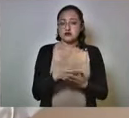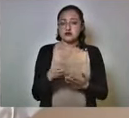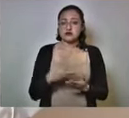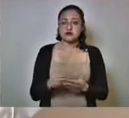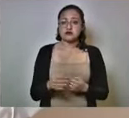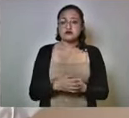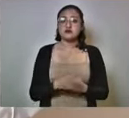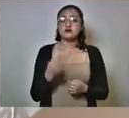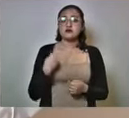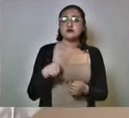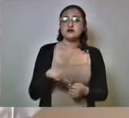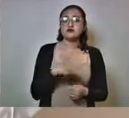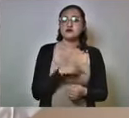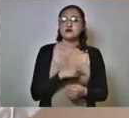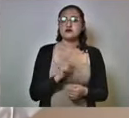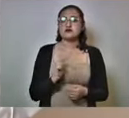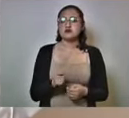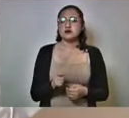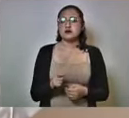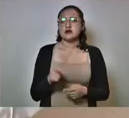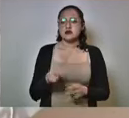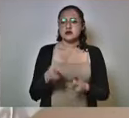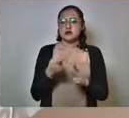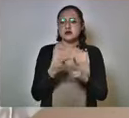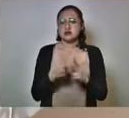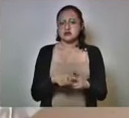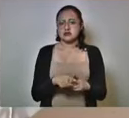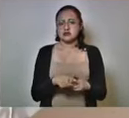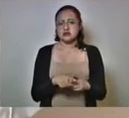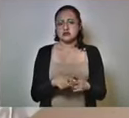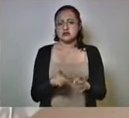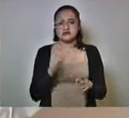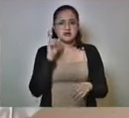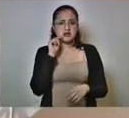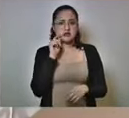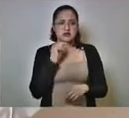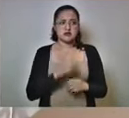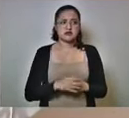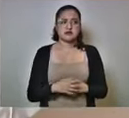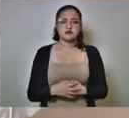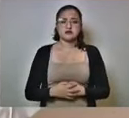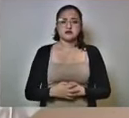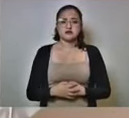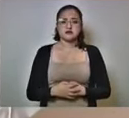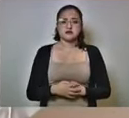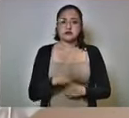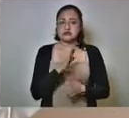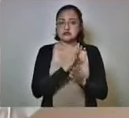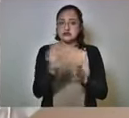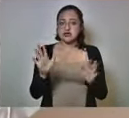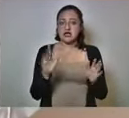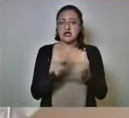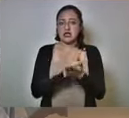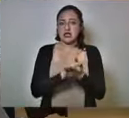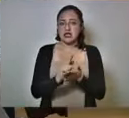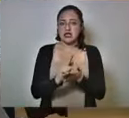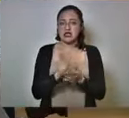Nosotros, a partir de mañana, ya está limpio el de traumatología y